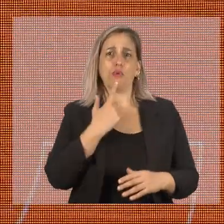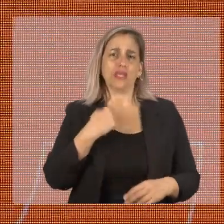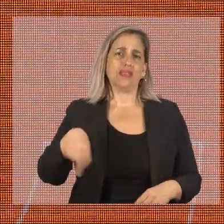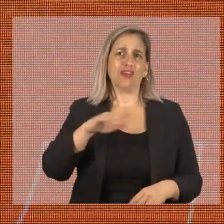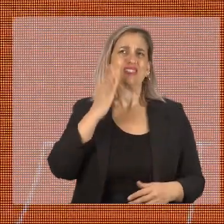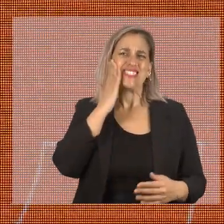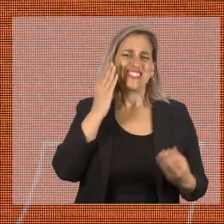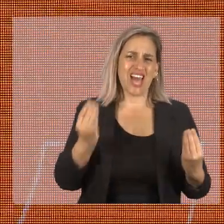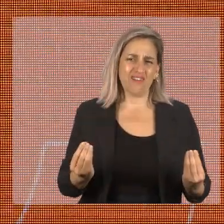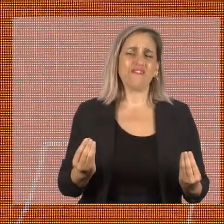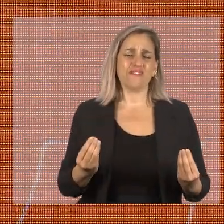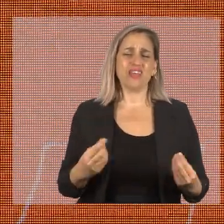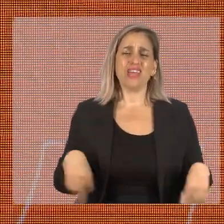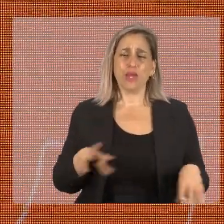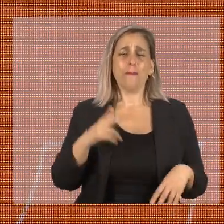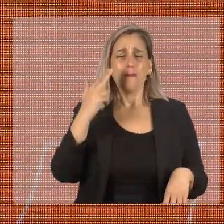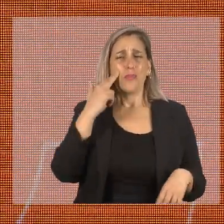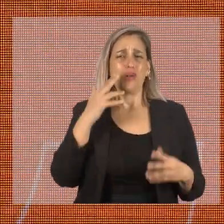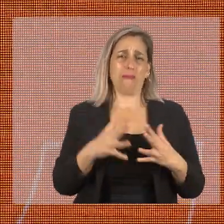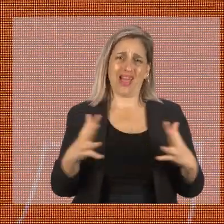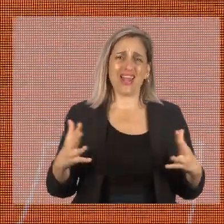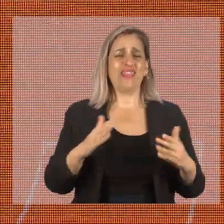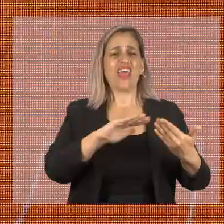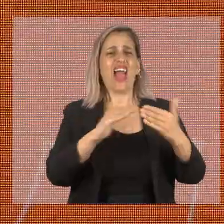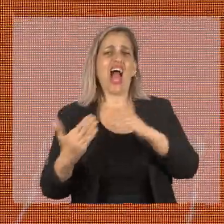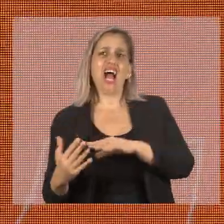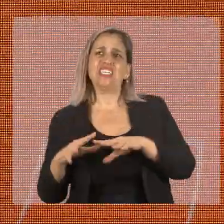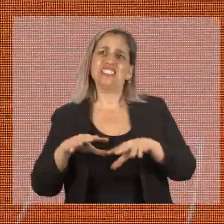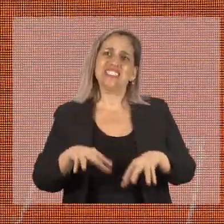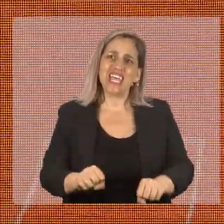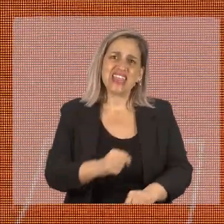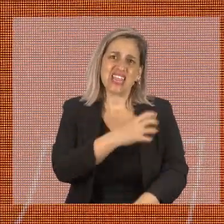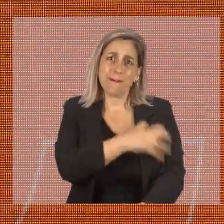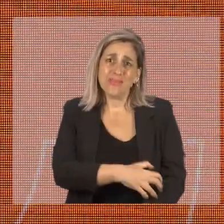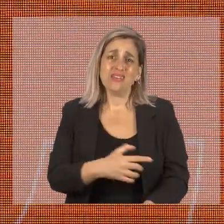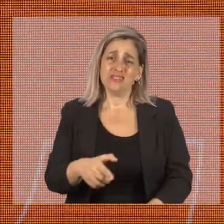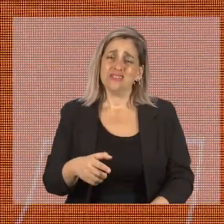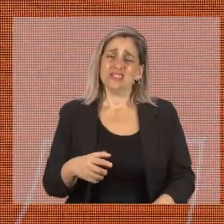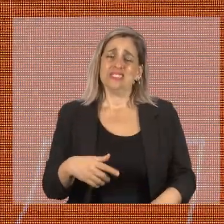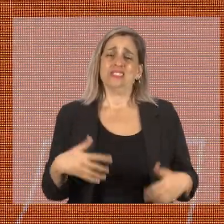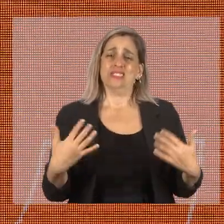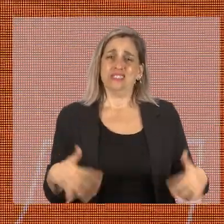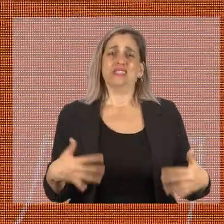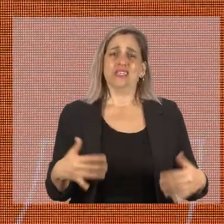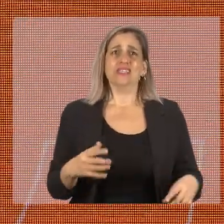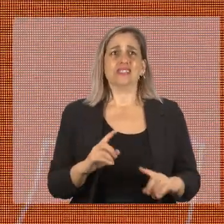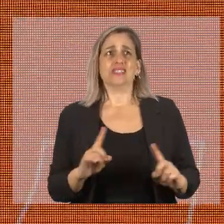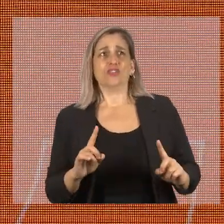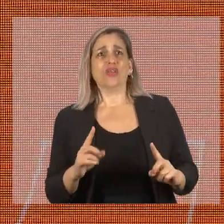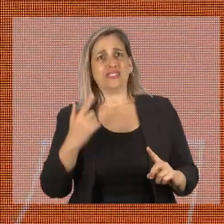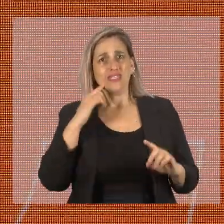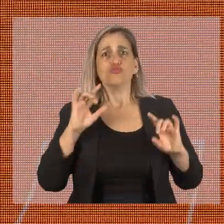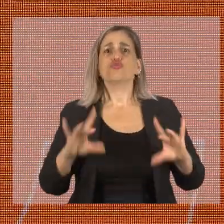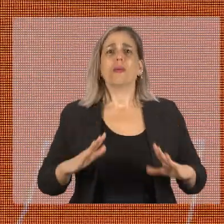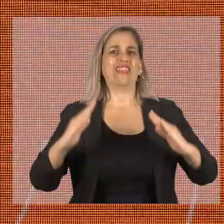entendido que el problema de los asentamientos es un tema de una dimensión mucho mayor que